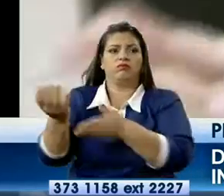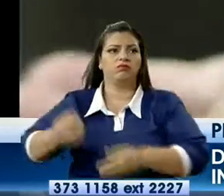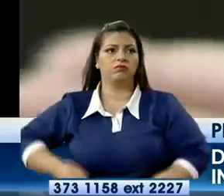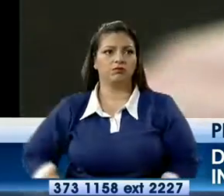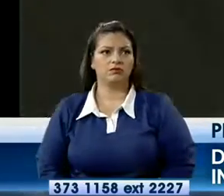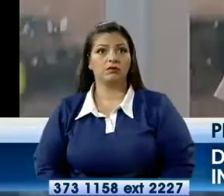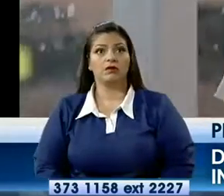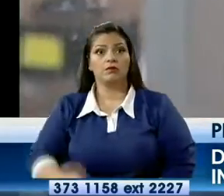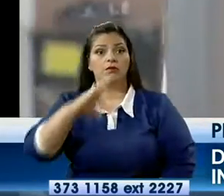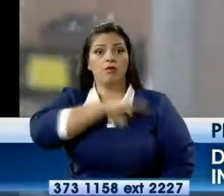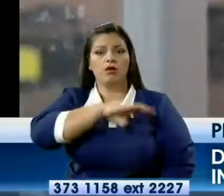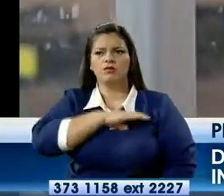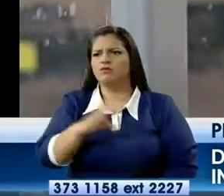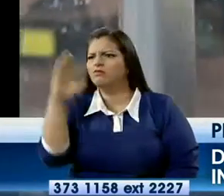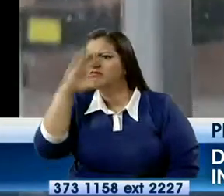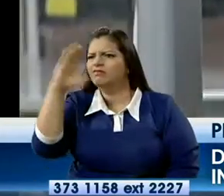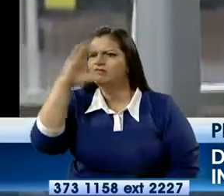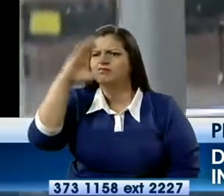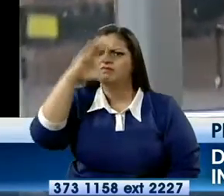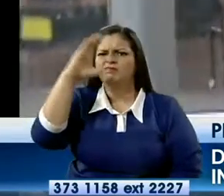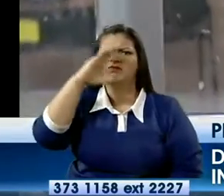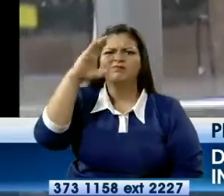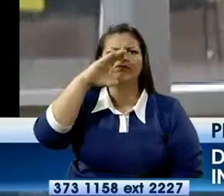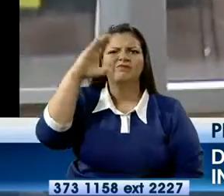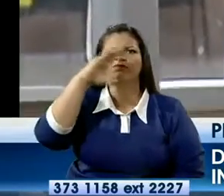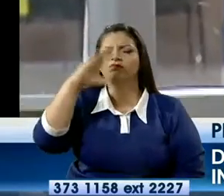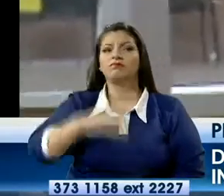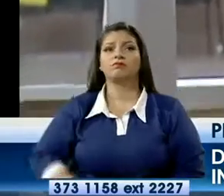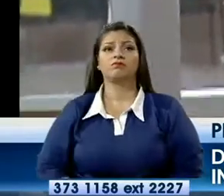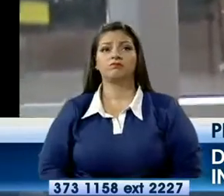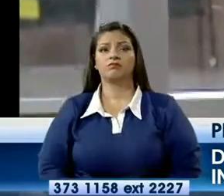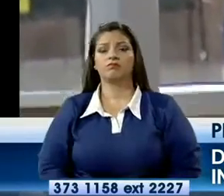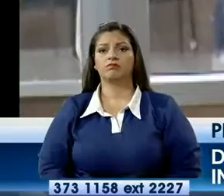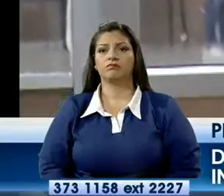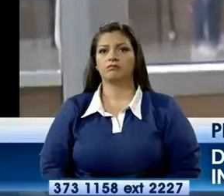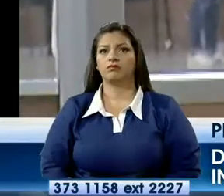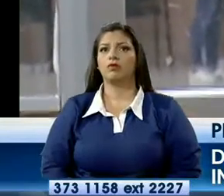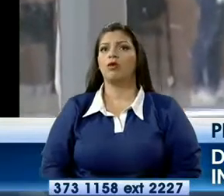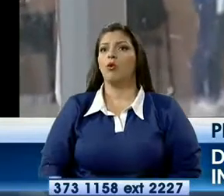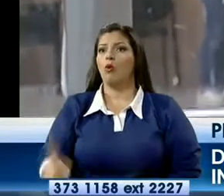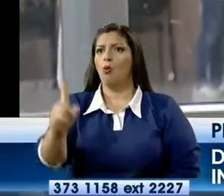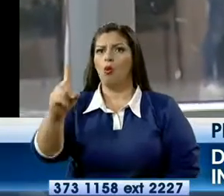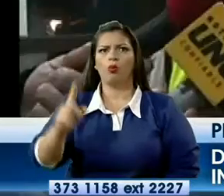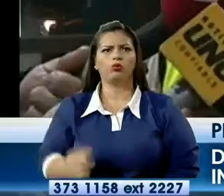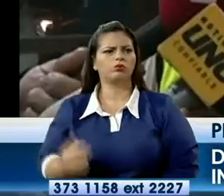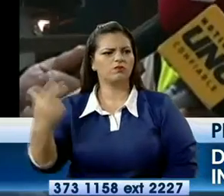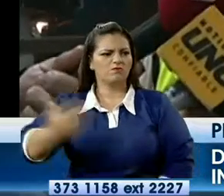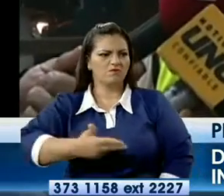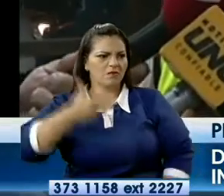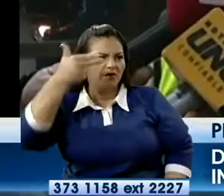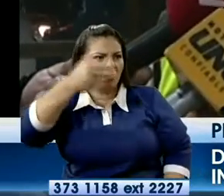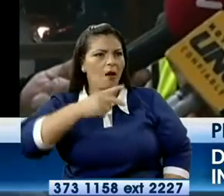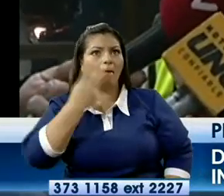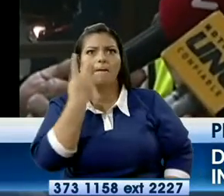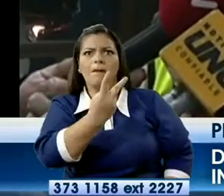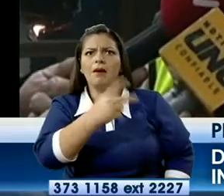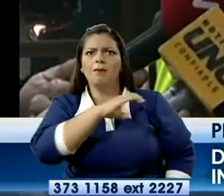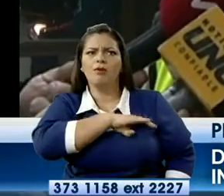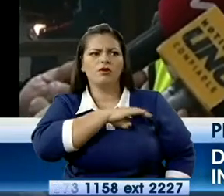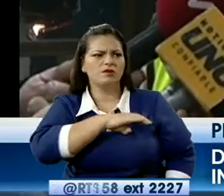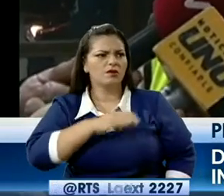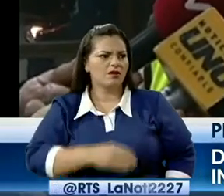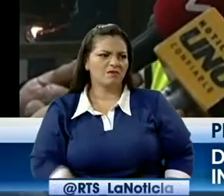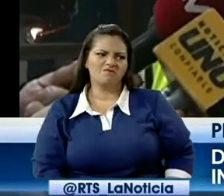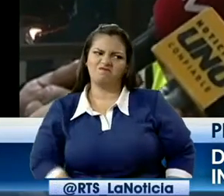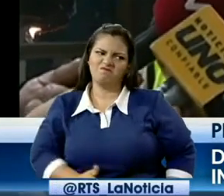en 7 lagos segundos son informados el aprendido intentó disparar les intentaron accionar el arma se vieron